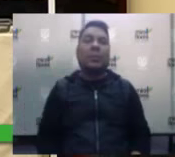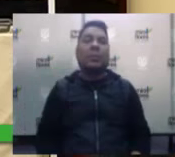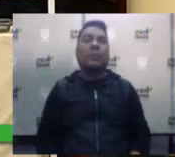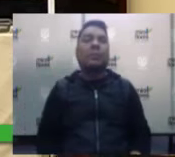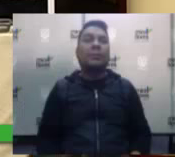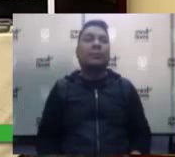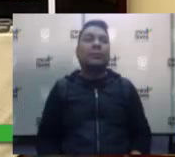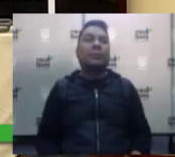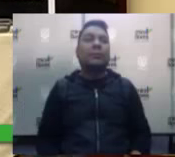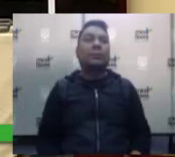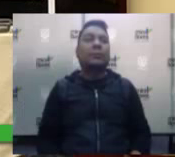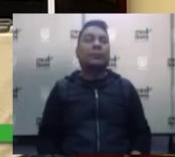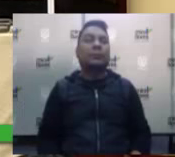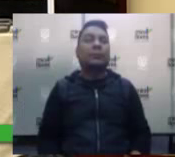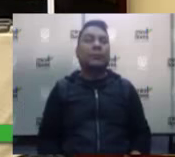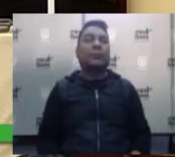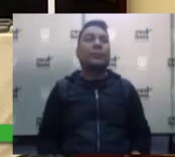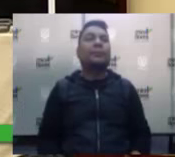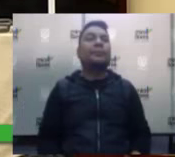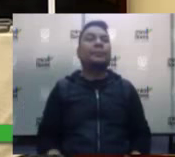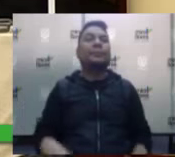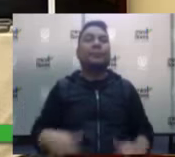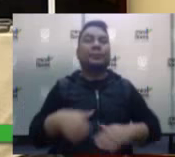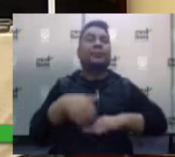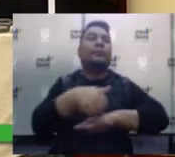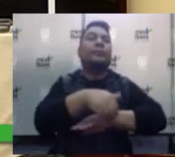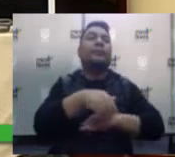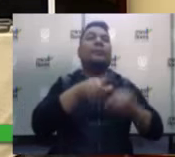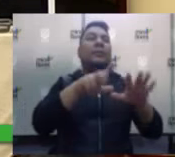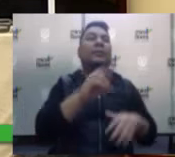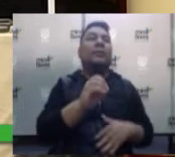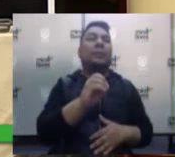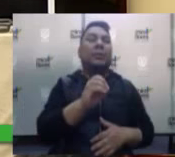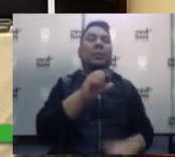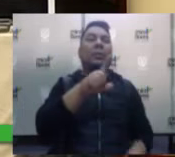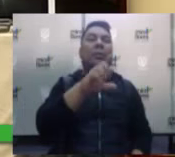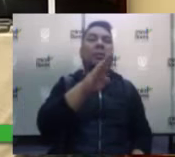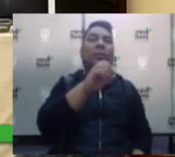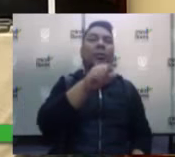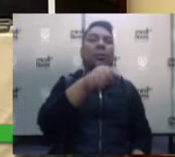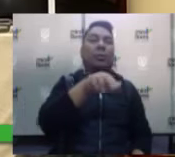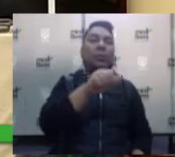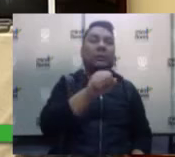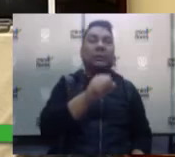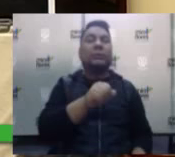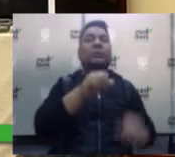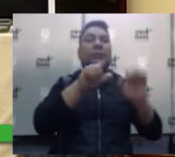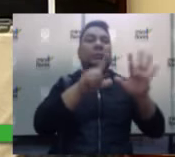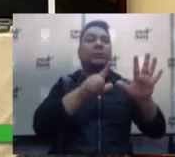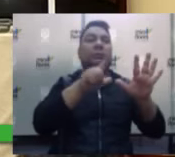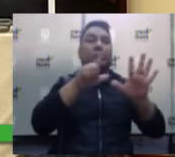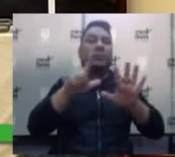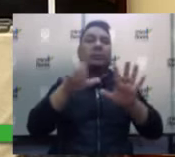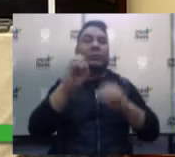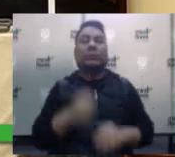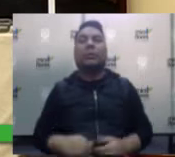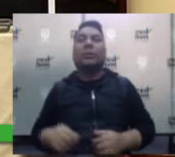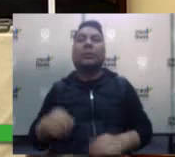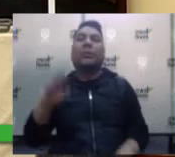Partido Popular Cristiano. Ubicación 80, Avenida Roca y Boloña, cuadra 7, frente al 770.